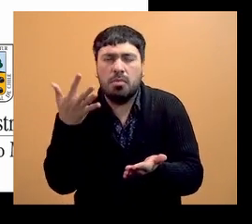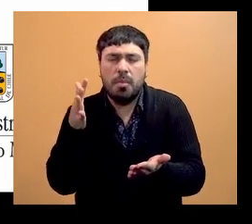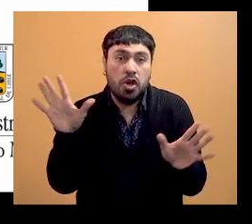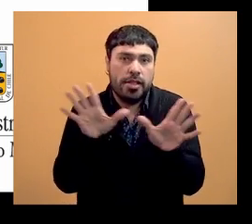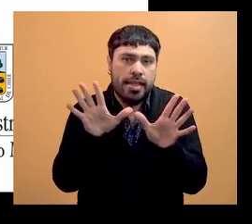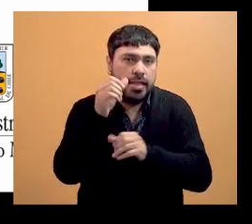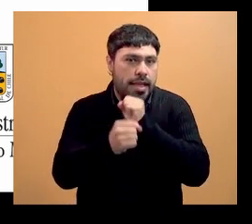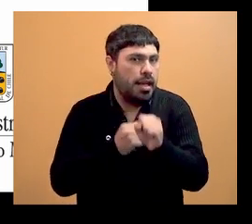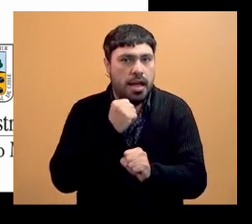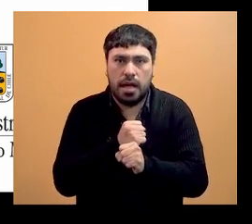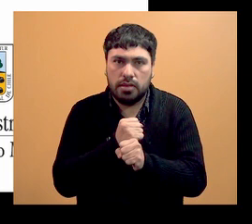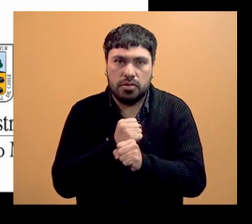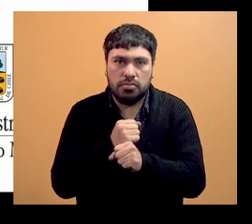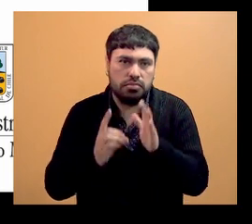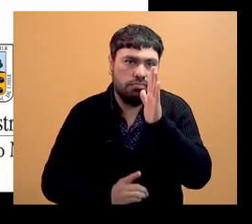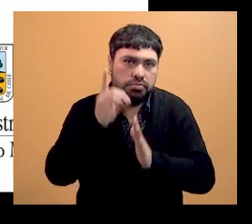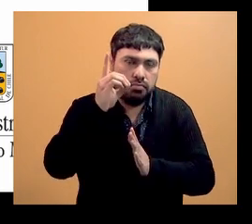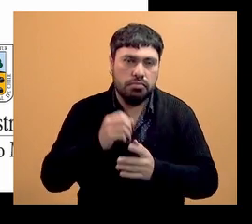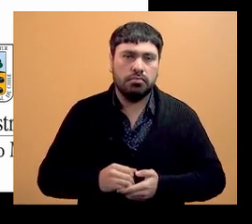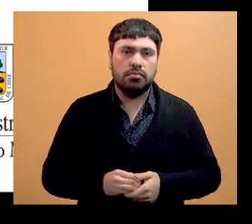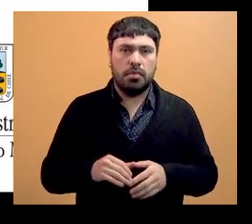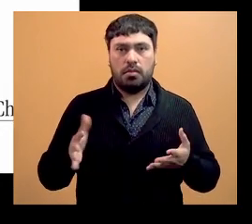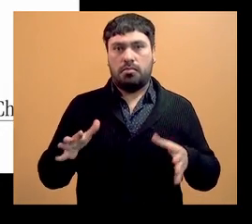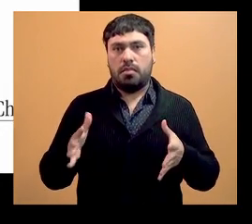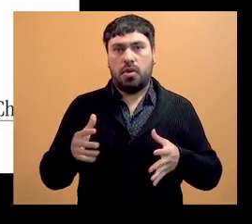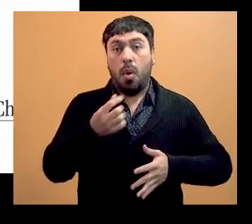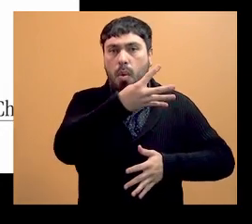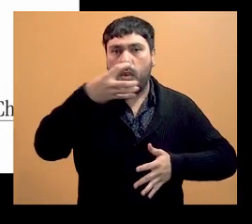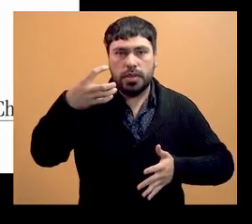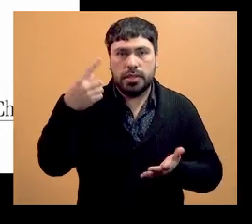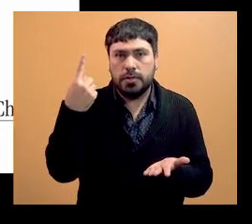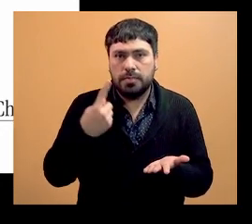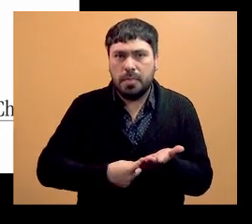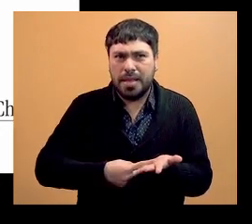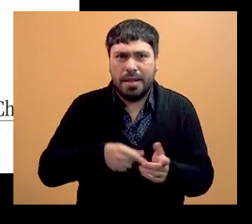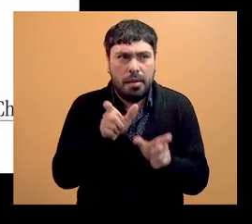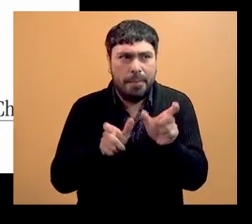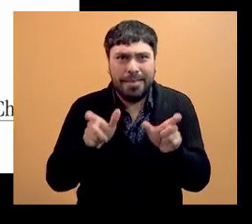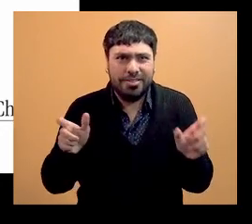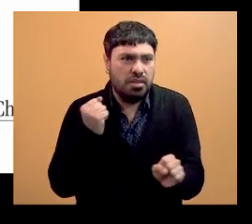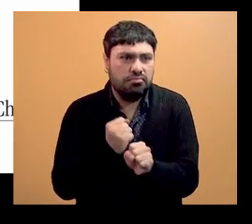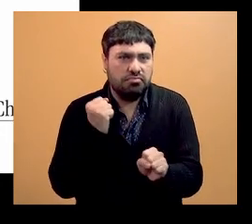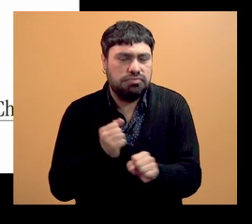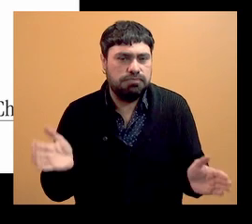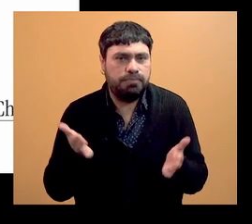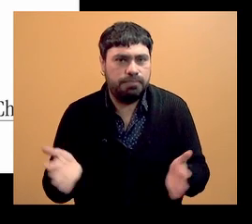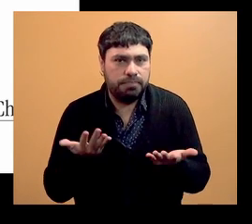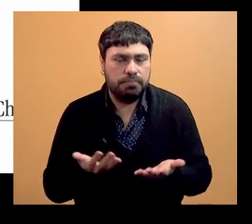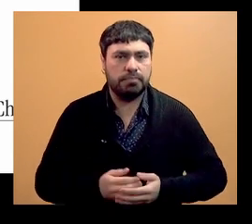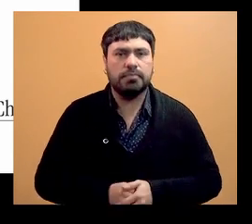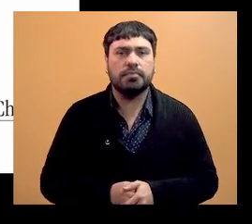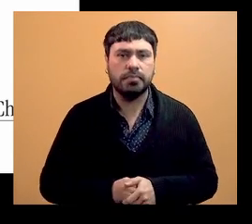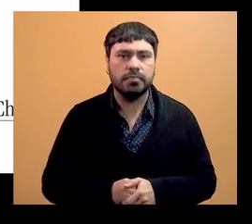de desarrollo, durante la cual estuvieron empleados más de 400.000 personas trabajando en el programa Apolo. Como les decía,